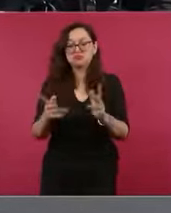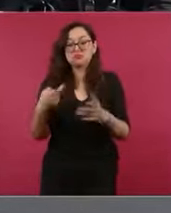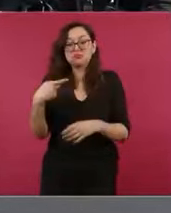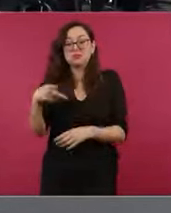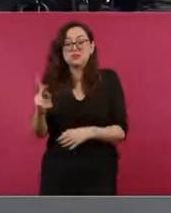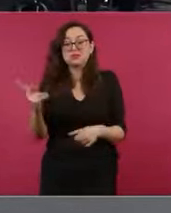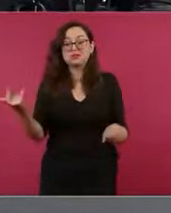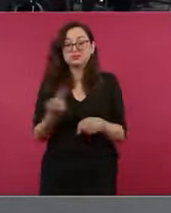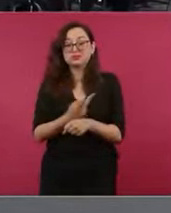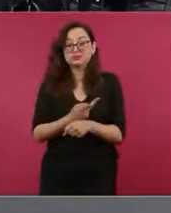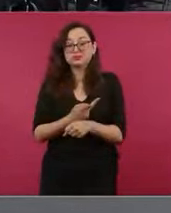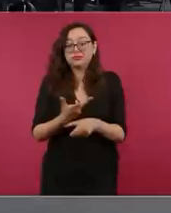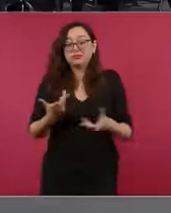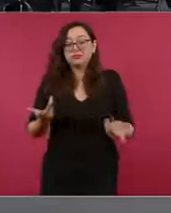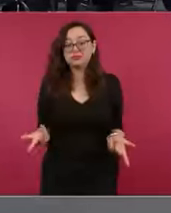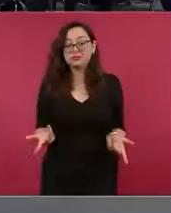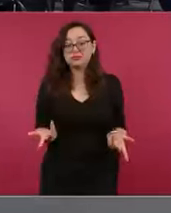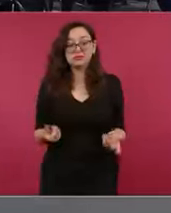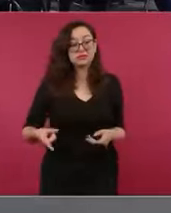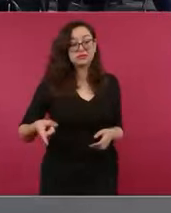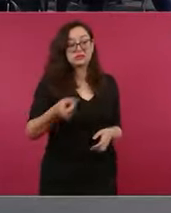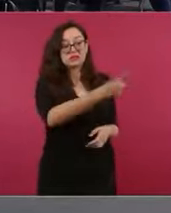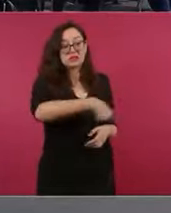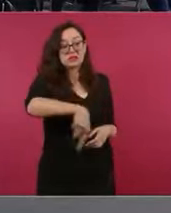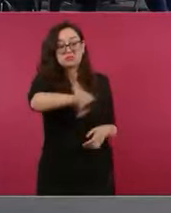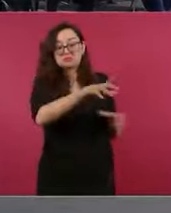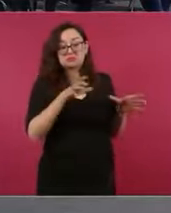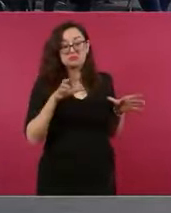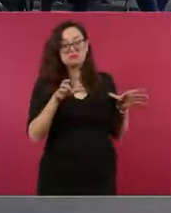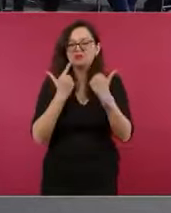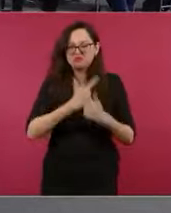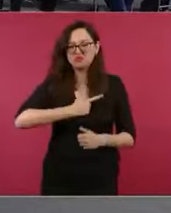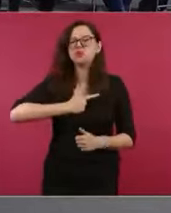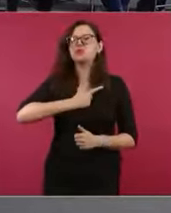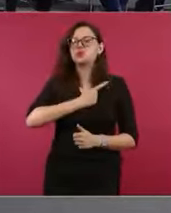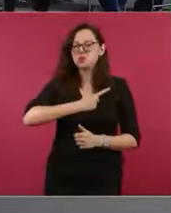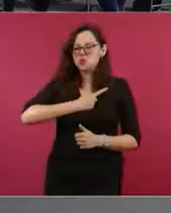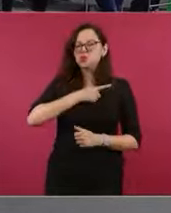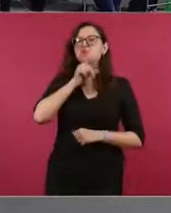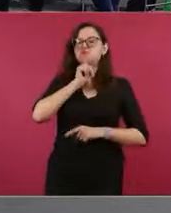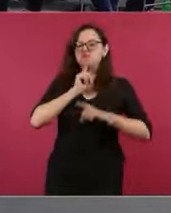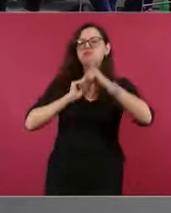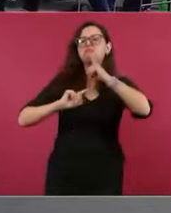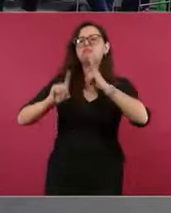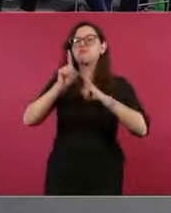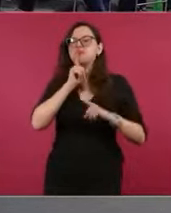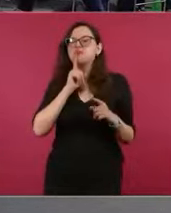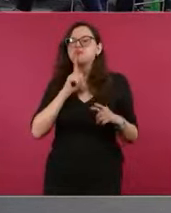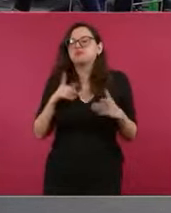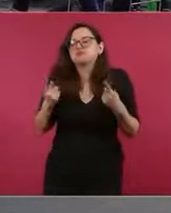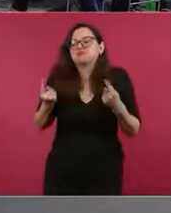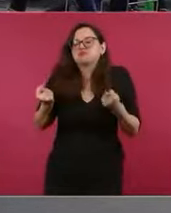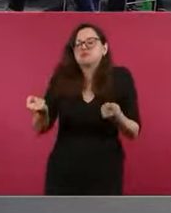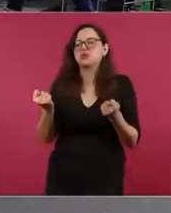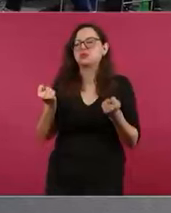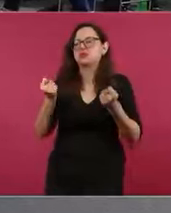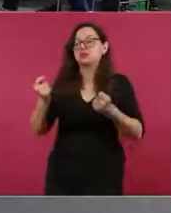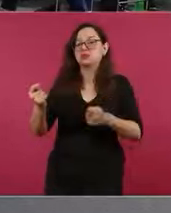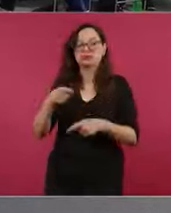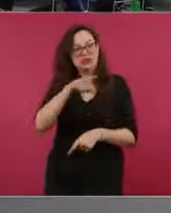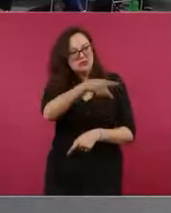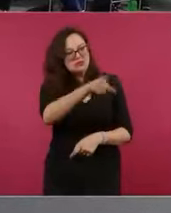le resbala todo, o sea, ya se volvió cretino. Pero en el periodismo, sí, sobre